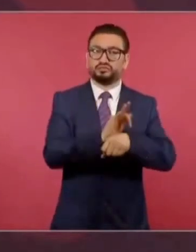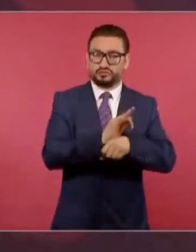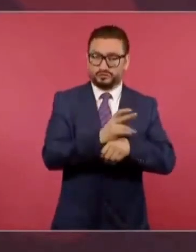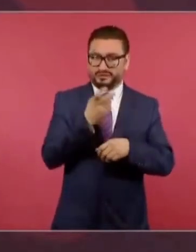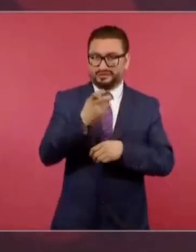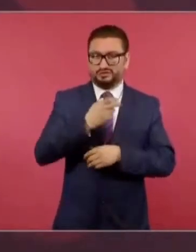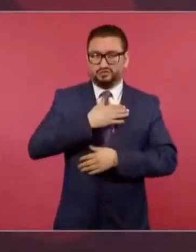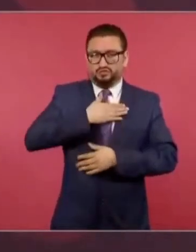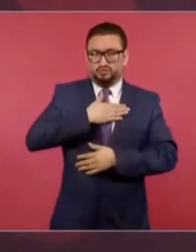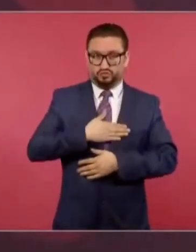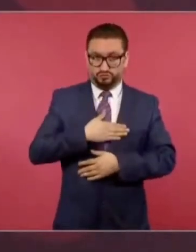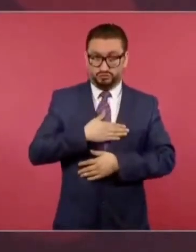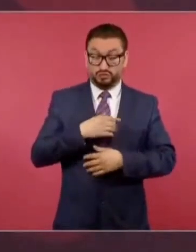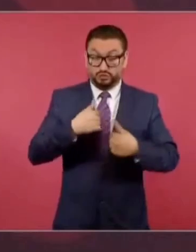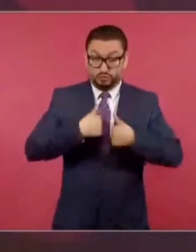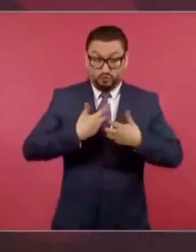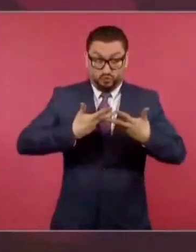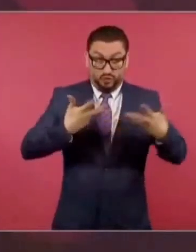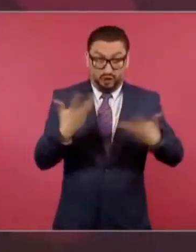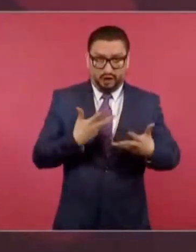causa justa,